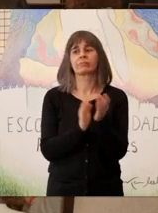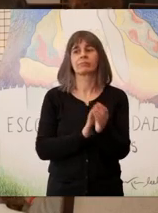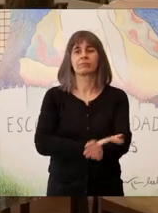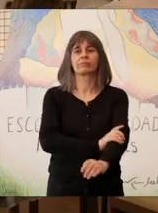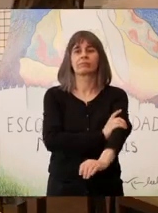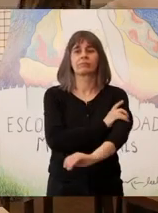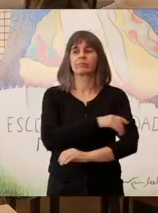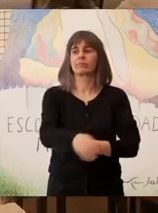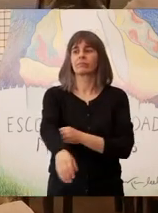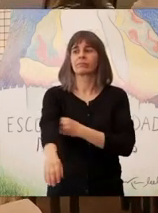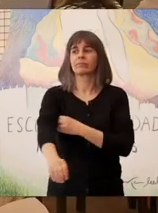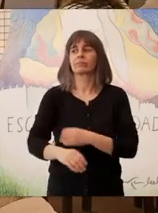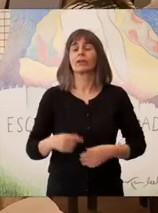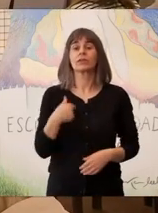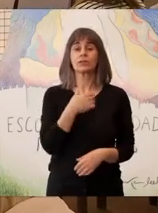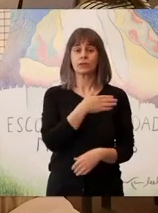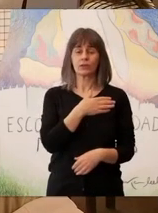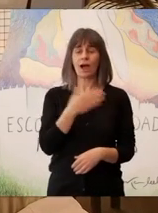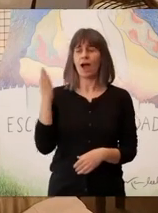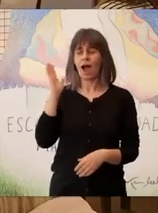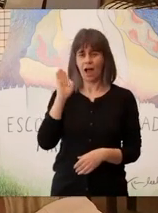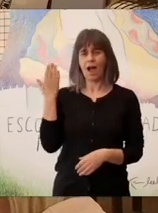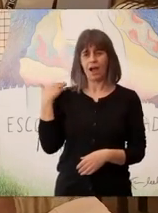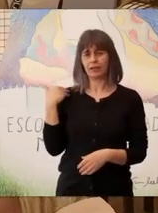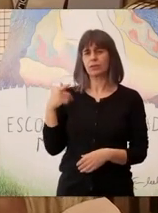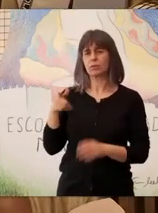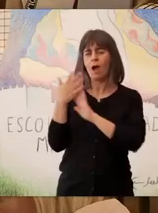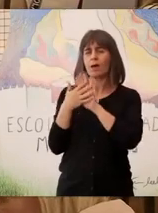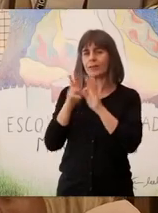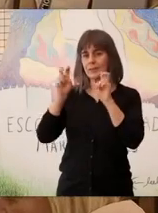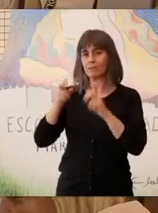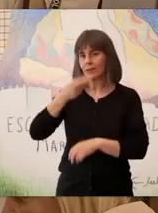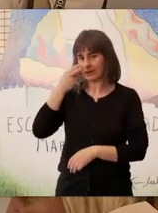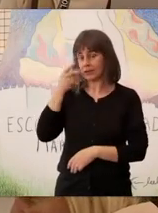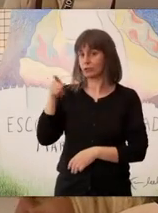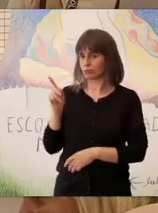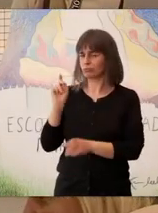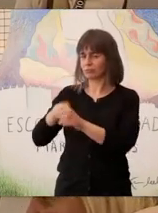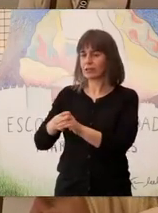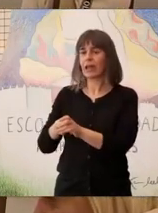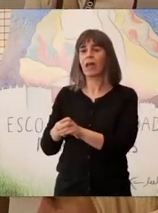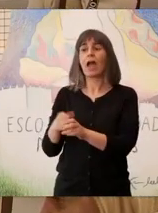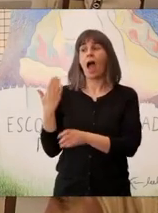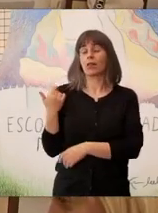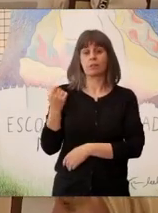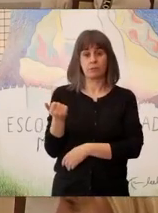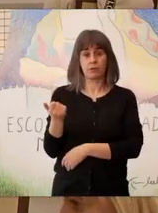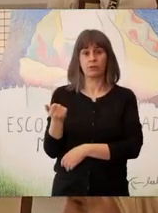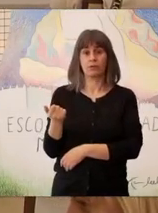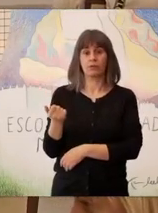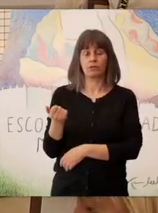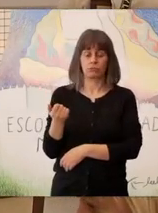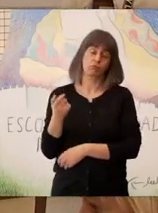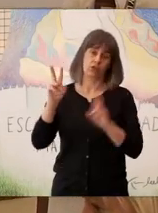Ahora, en este alegato final introducías una cuestión muy interesante y además que tú tienes mucho que ver, y es que hace poquito se puso encima de la mesa.